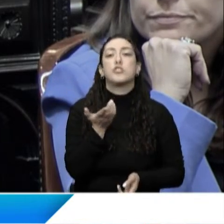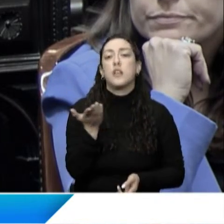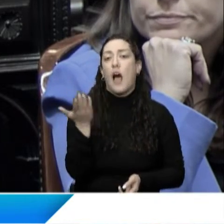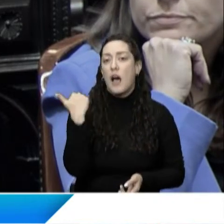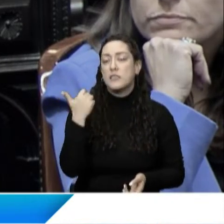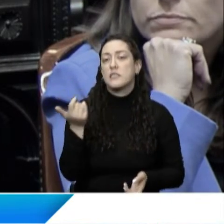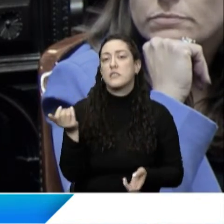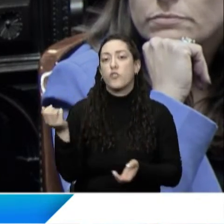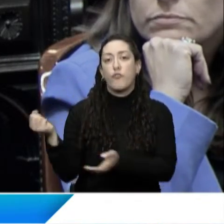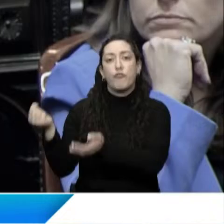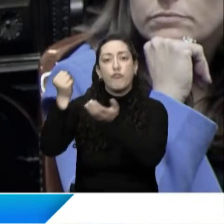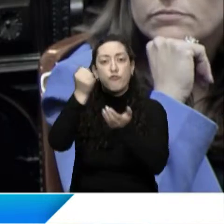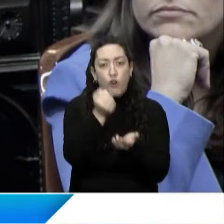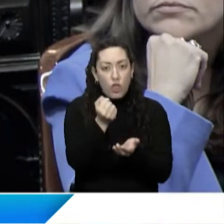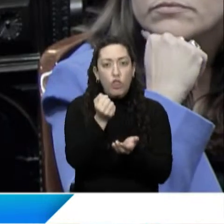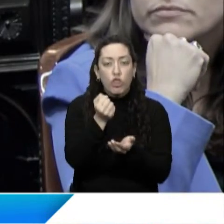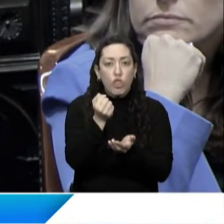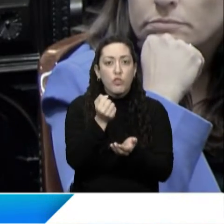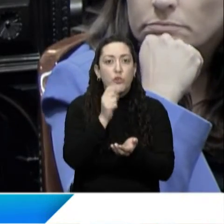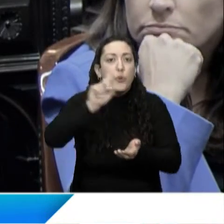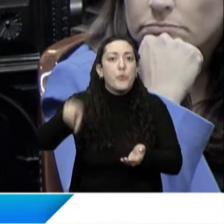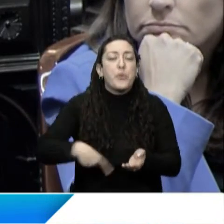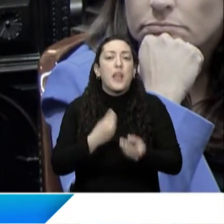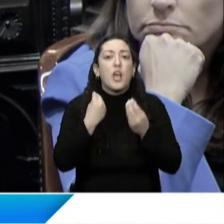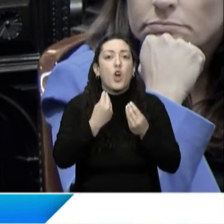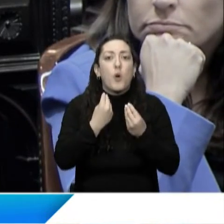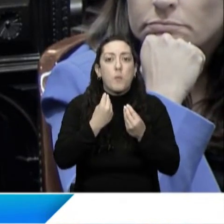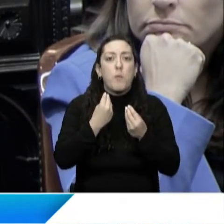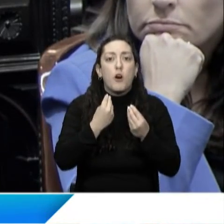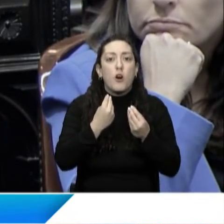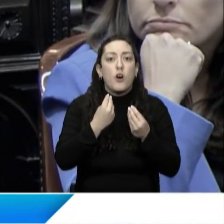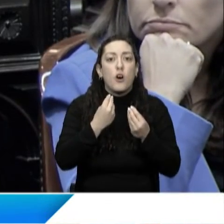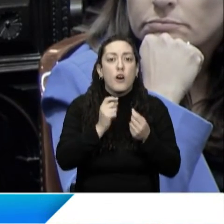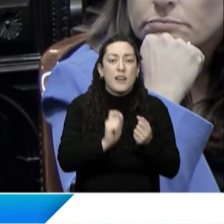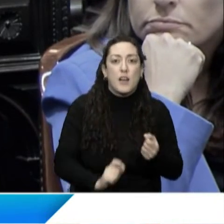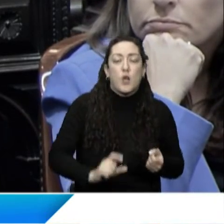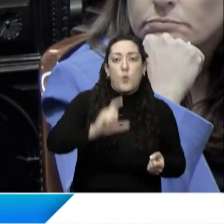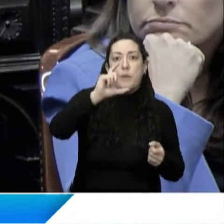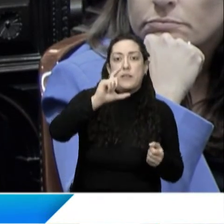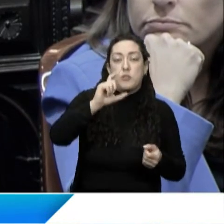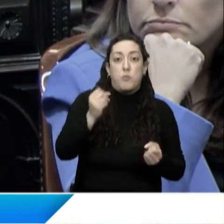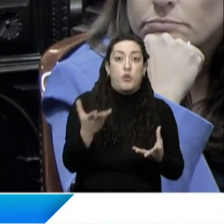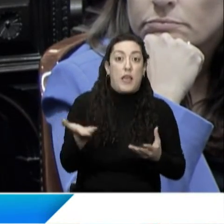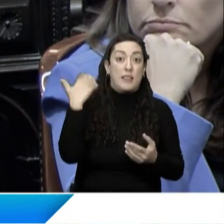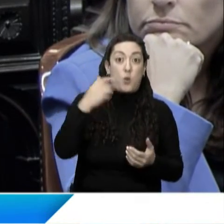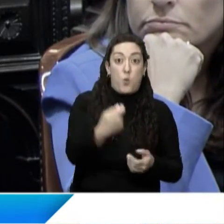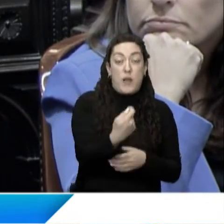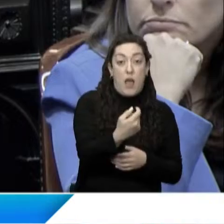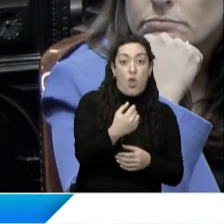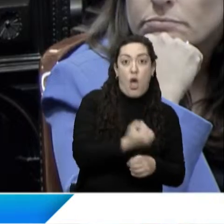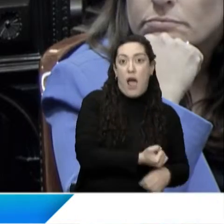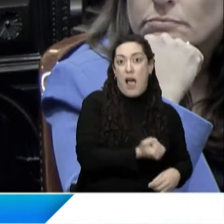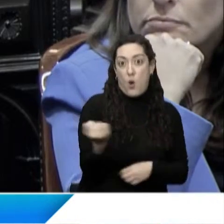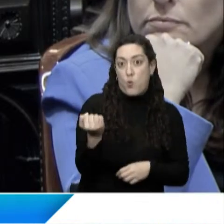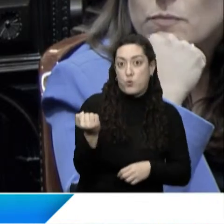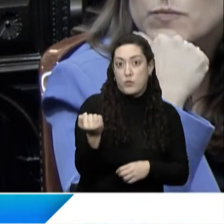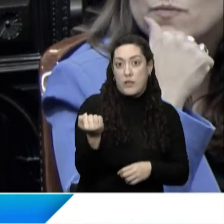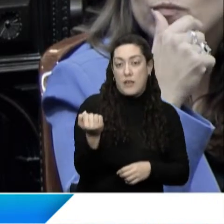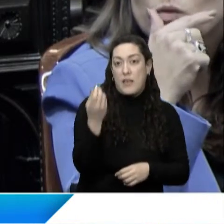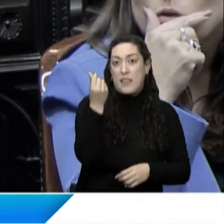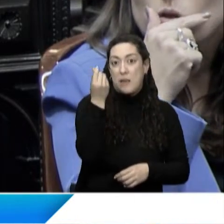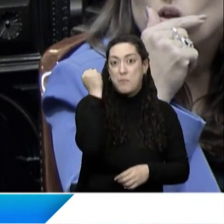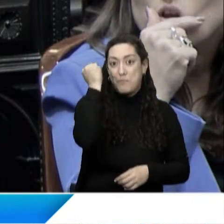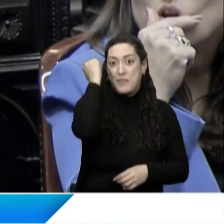indicado los fondos de donde uno pretendía esta recuperación en parte de un feroz ajuste que recibieron los jubilados después de una devaluación de más